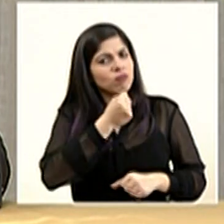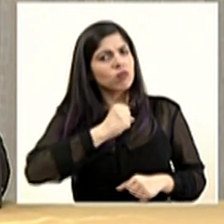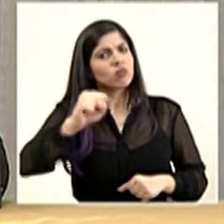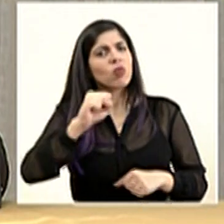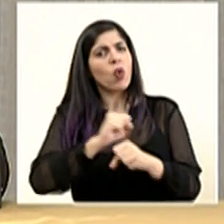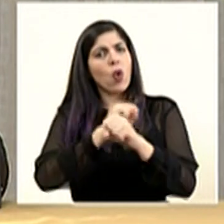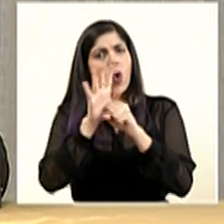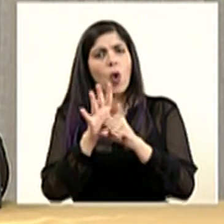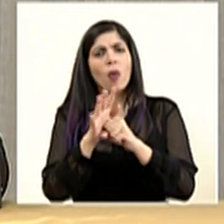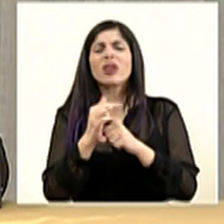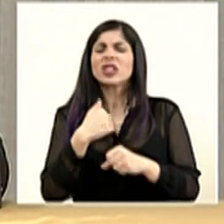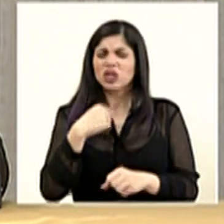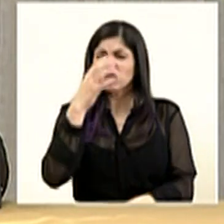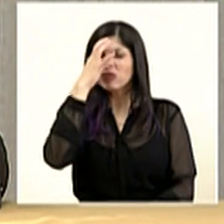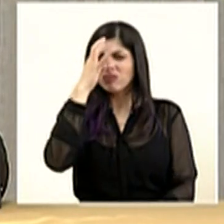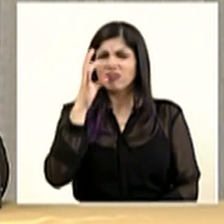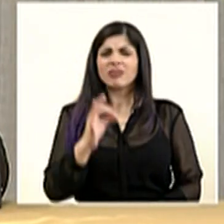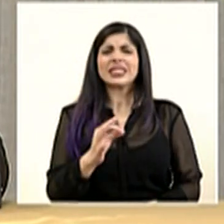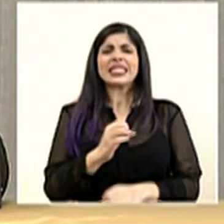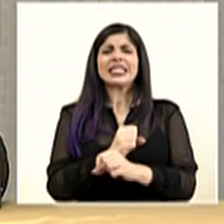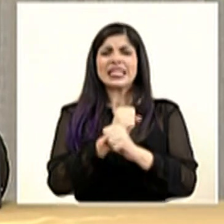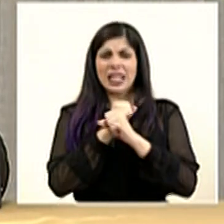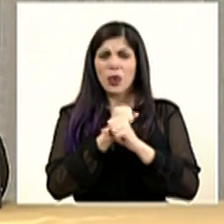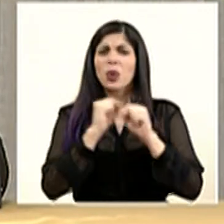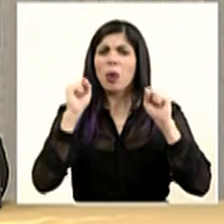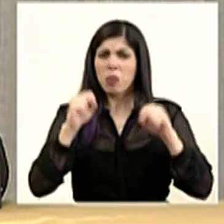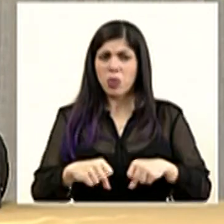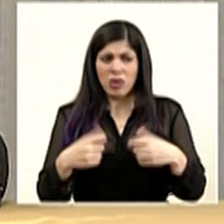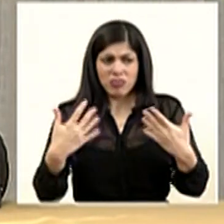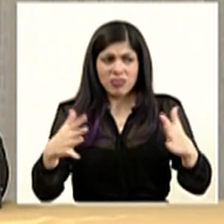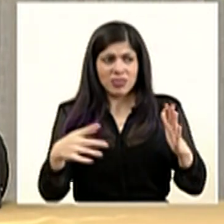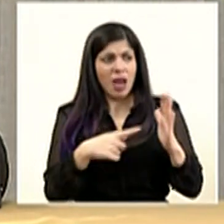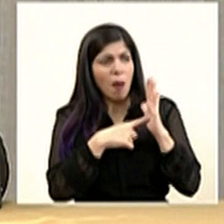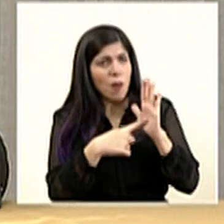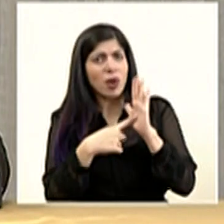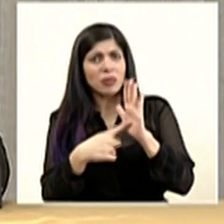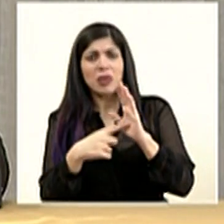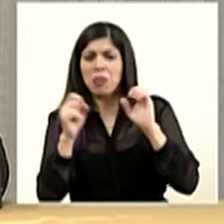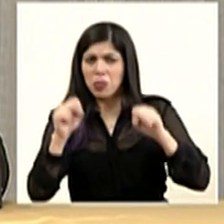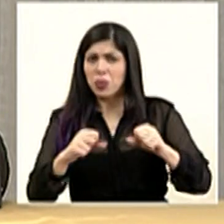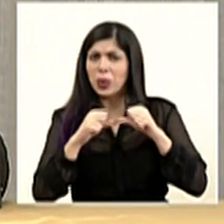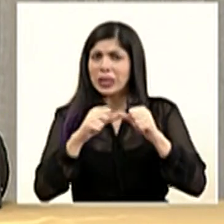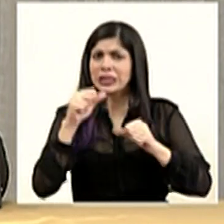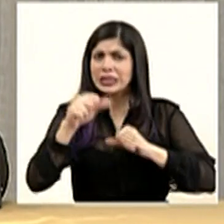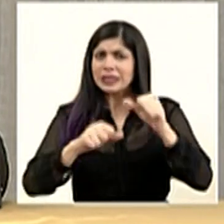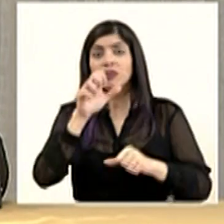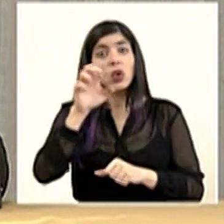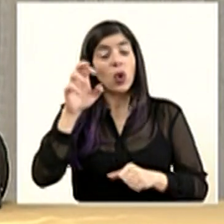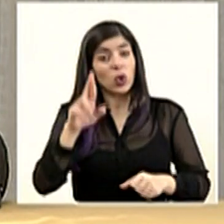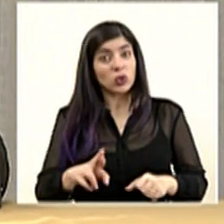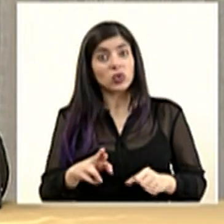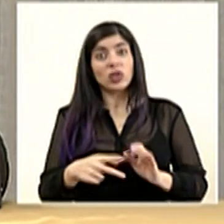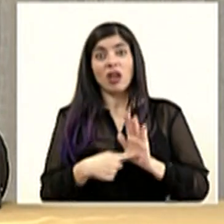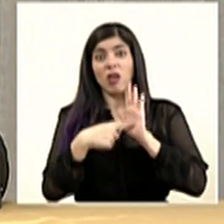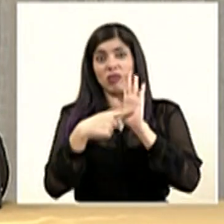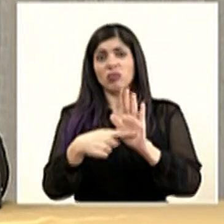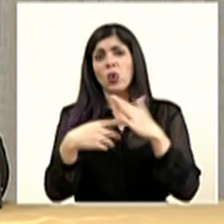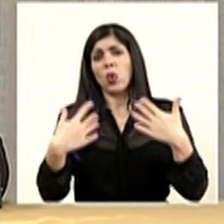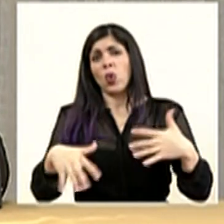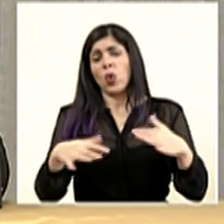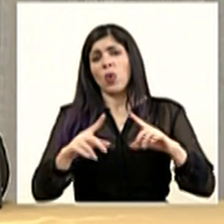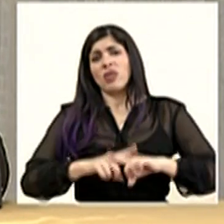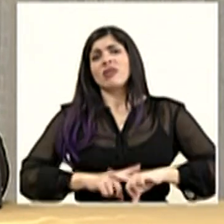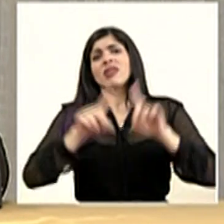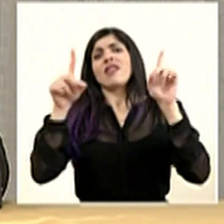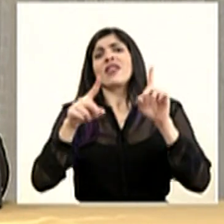COVID-19 y que estoy seguro que podemos, y lo estamos demostrando, y podemos seguirlo haciendo. Costa Rica está marcando una